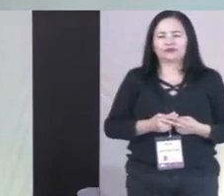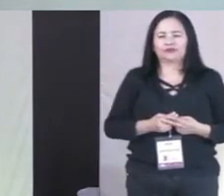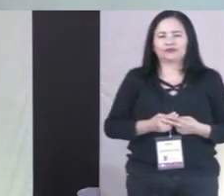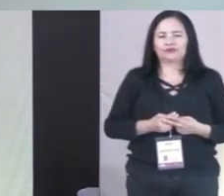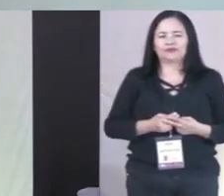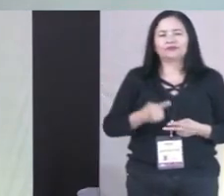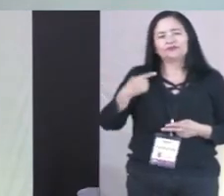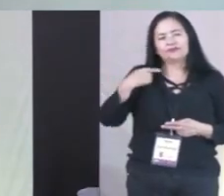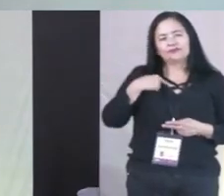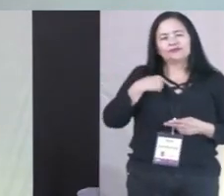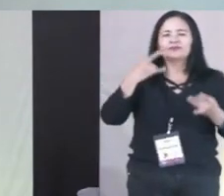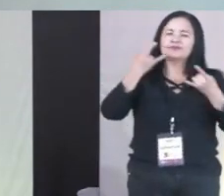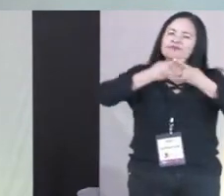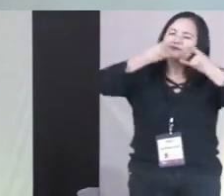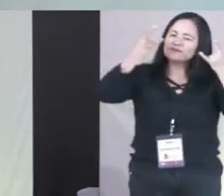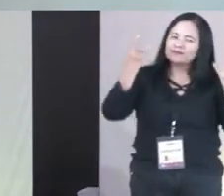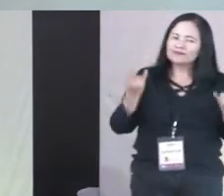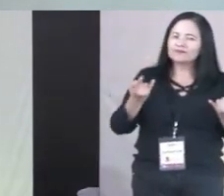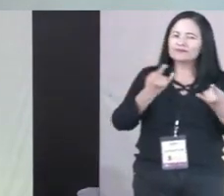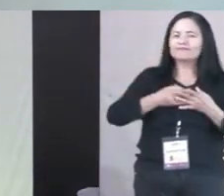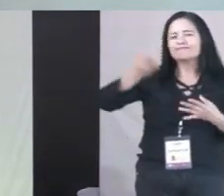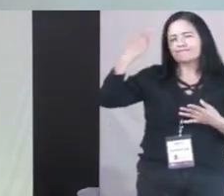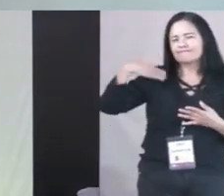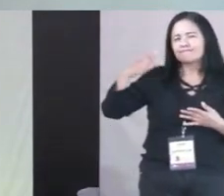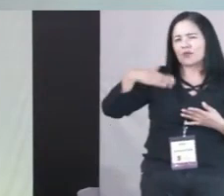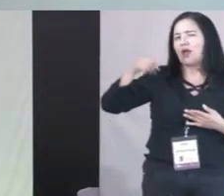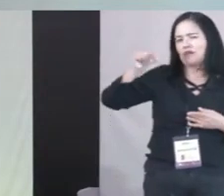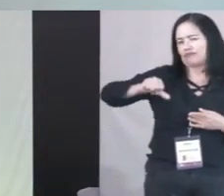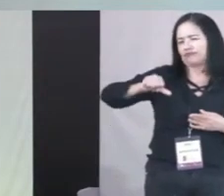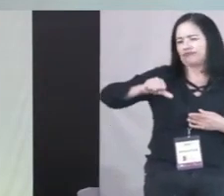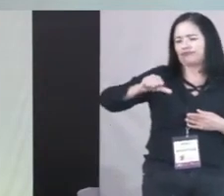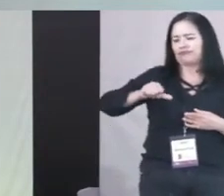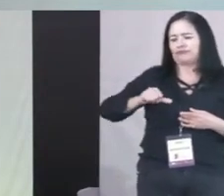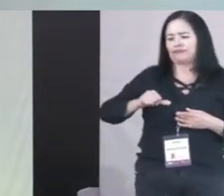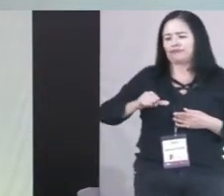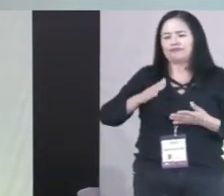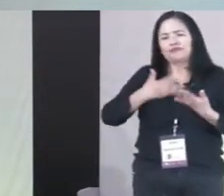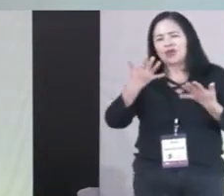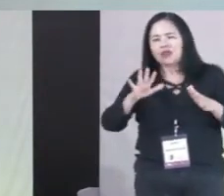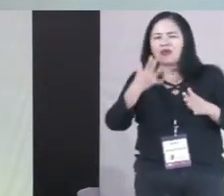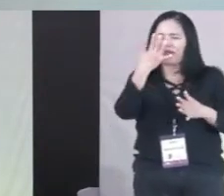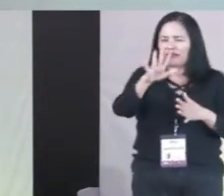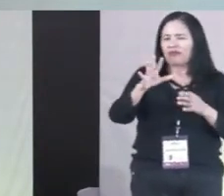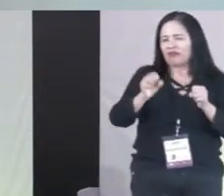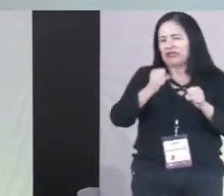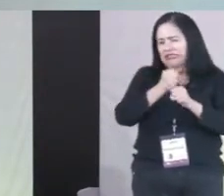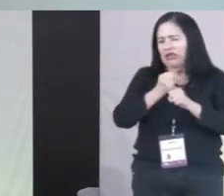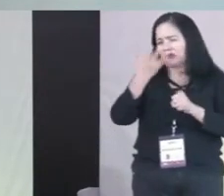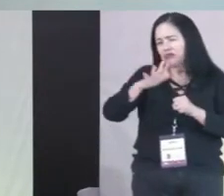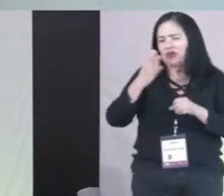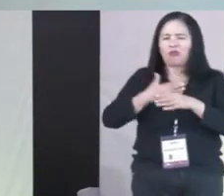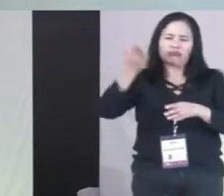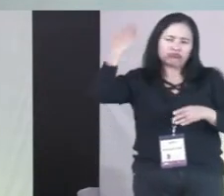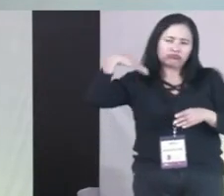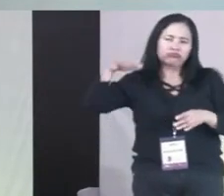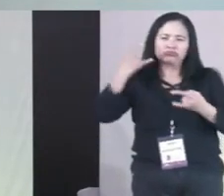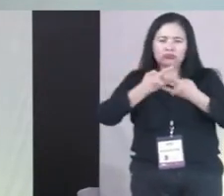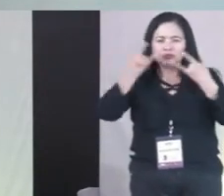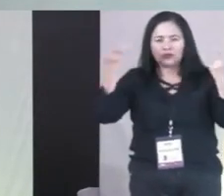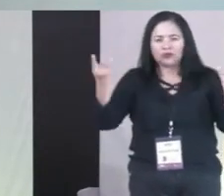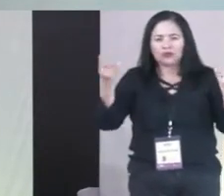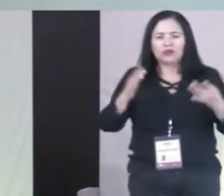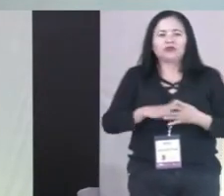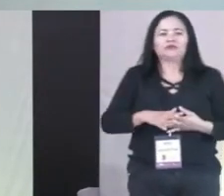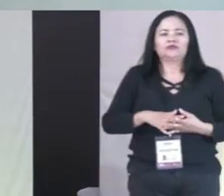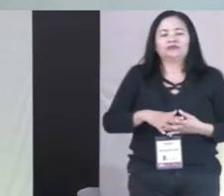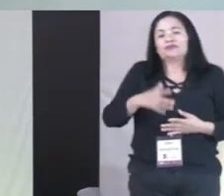pues historias contemporáneas. Cuando les digo contemporáneas, en realidad son historias de hace 10 años, de hace una década. Quienes